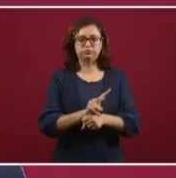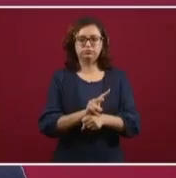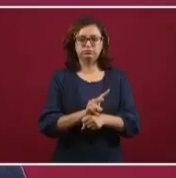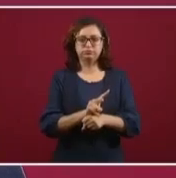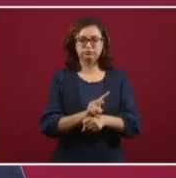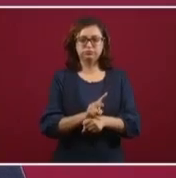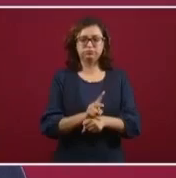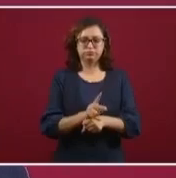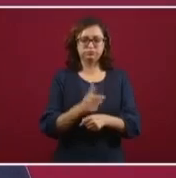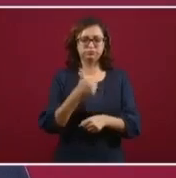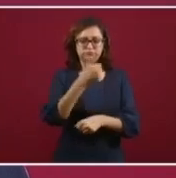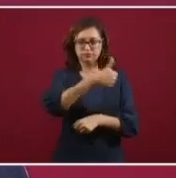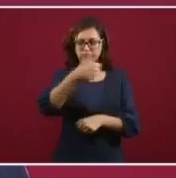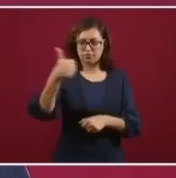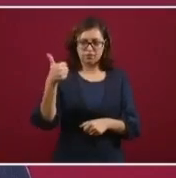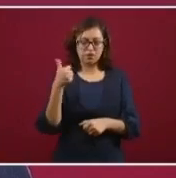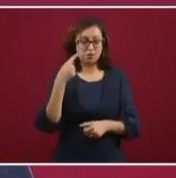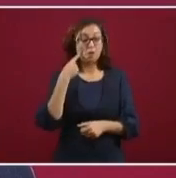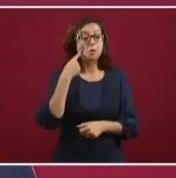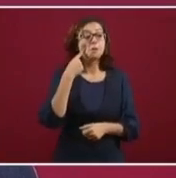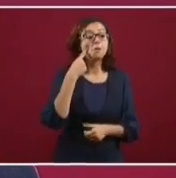personalmente, porque también